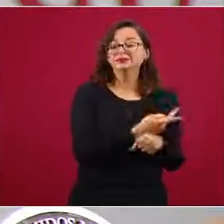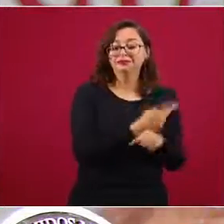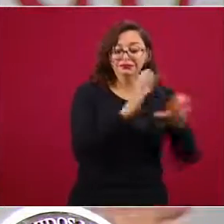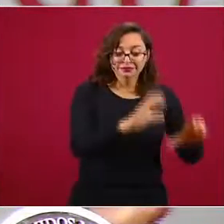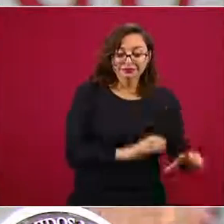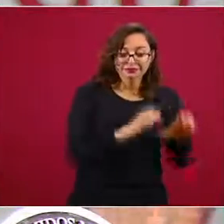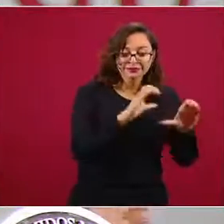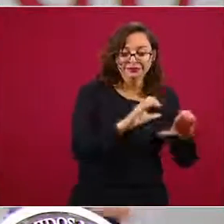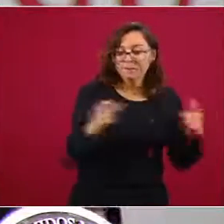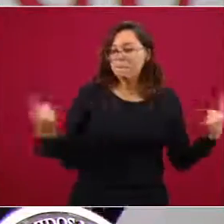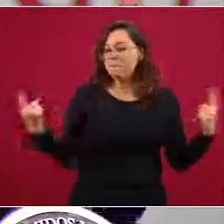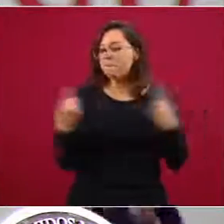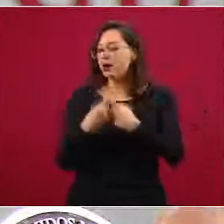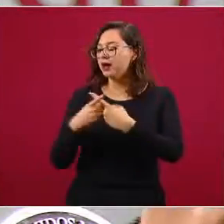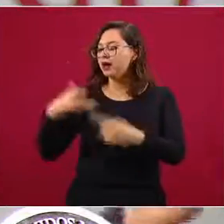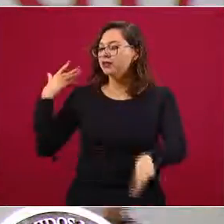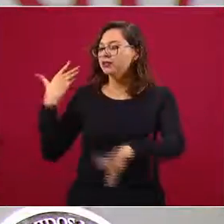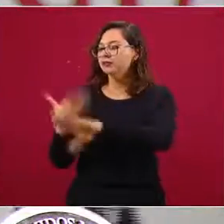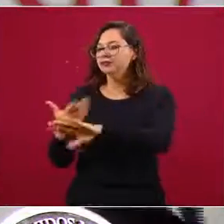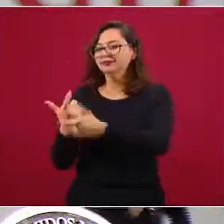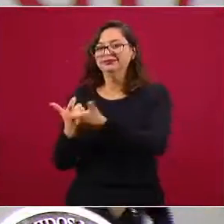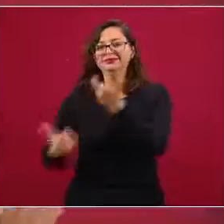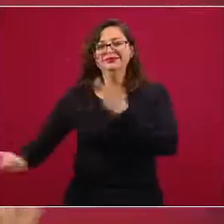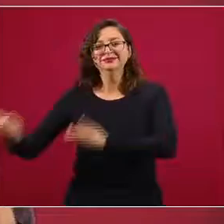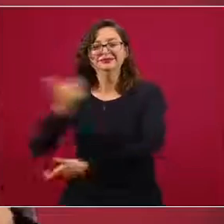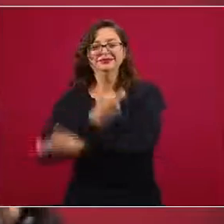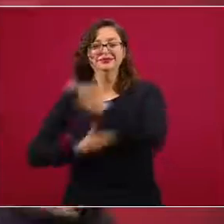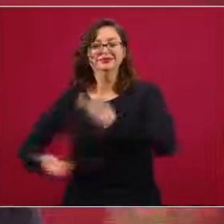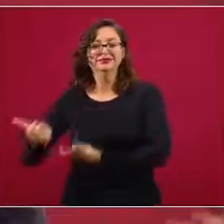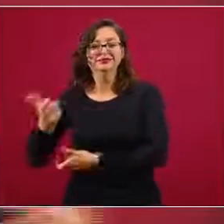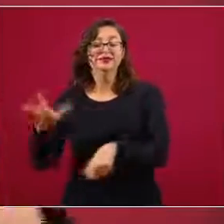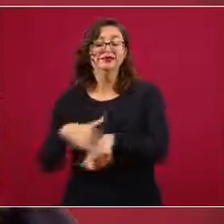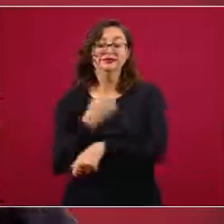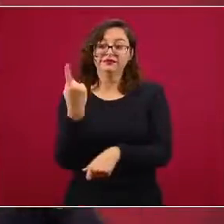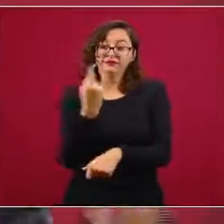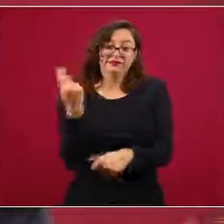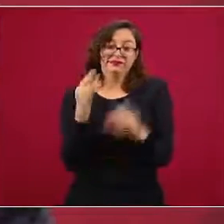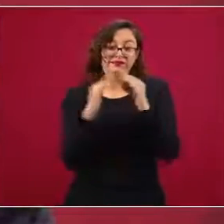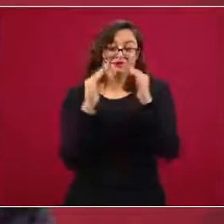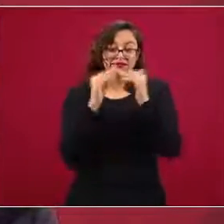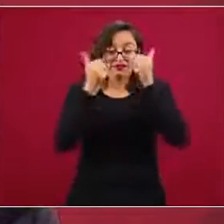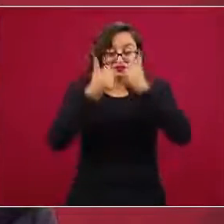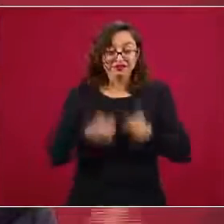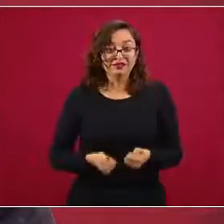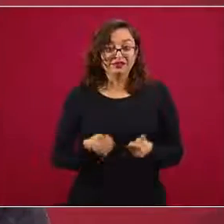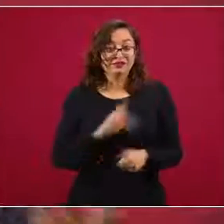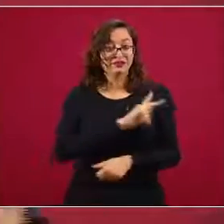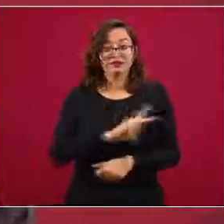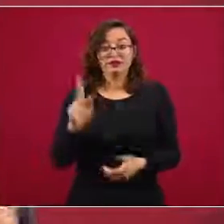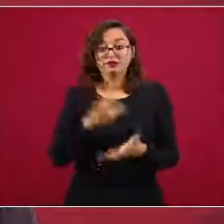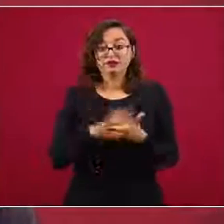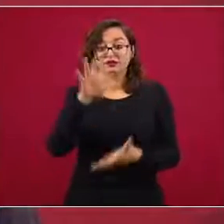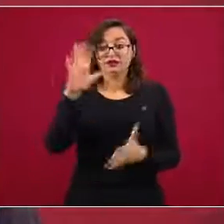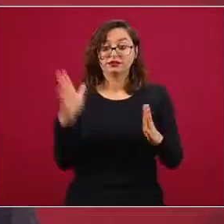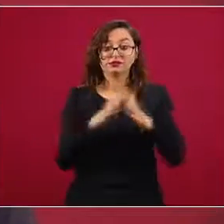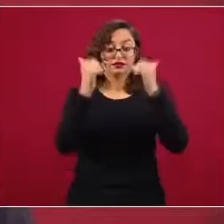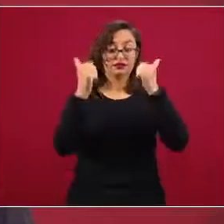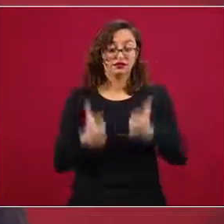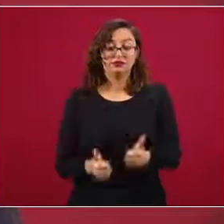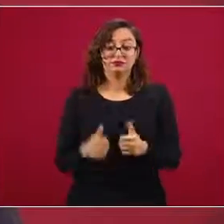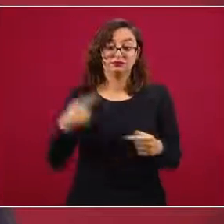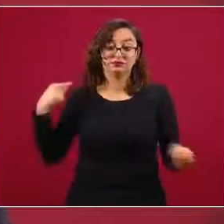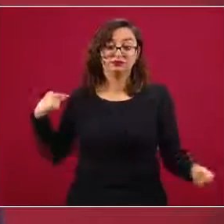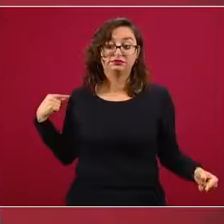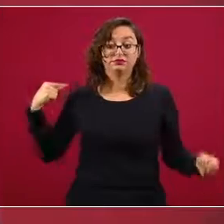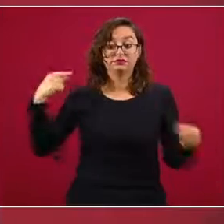economía en la medida en que proteger la salud en forma directa requiere confinamiento, requiere quedarnos en casa o ha requerido,